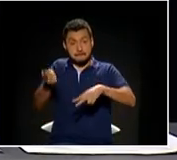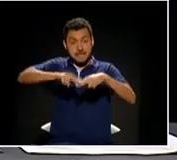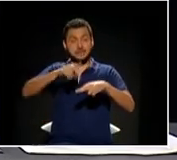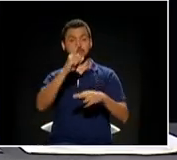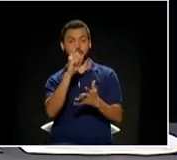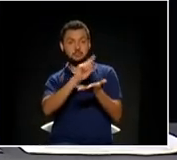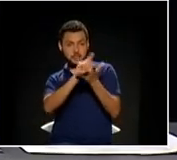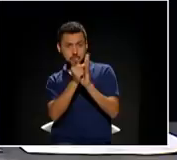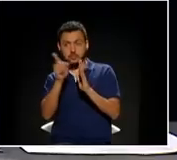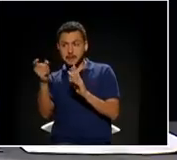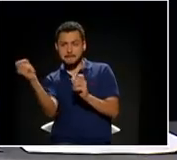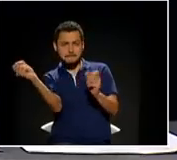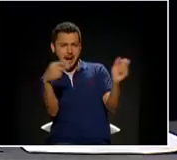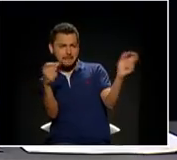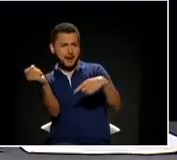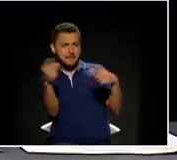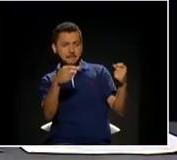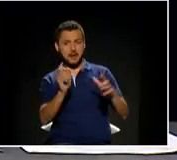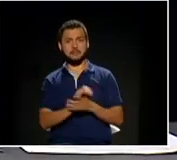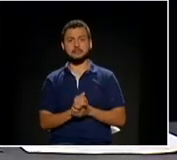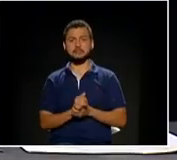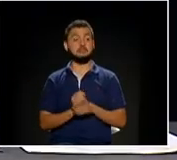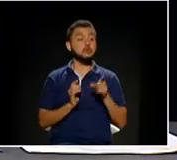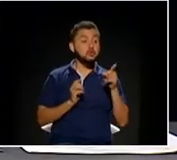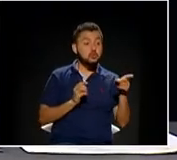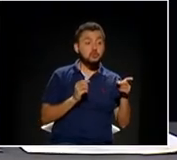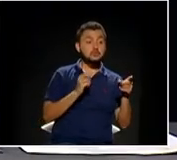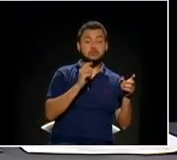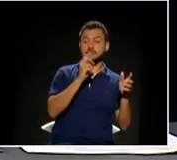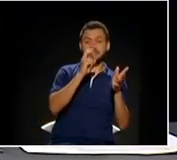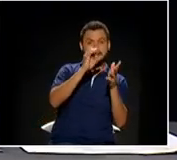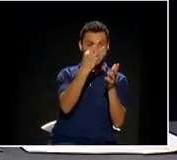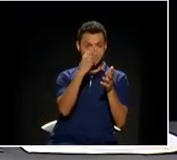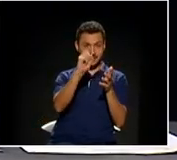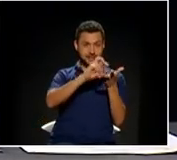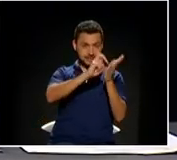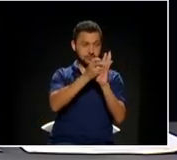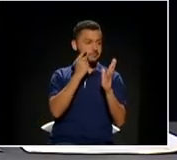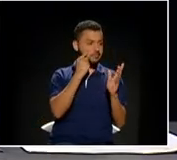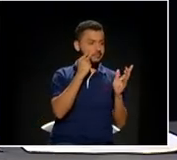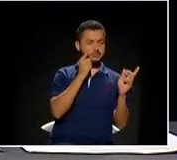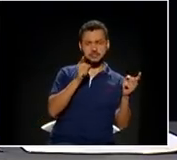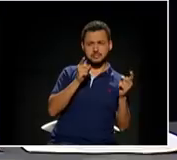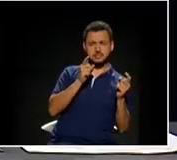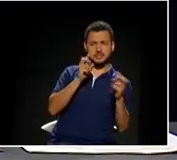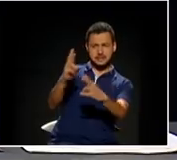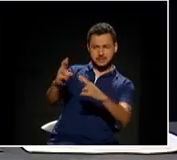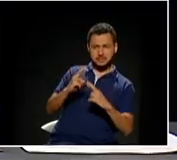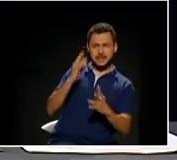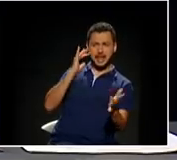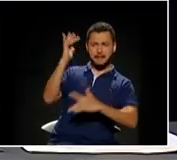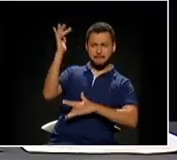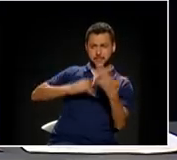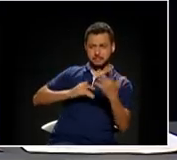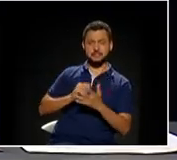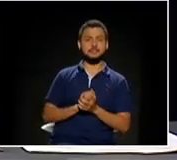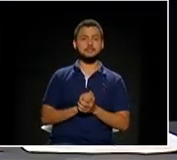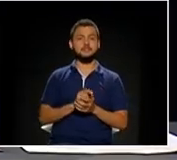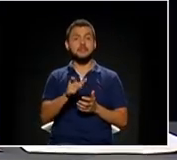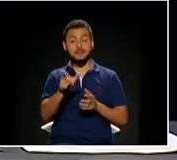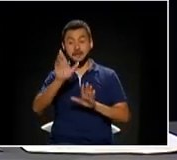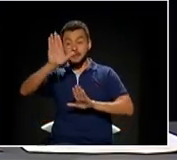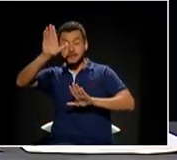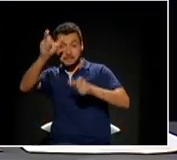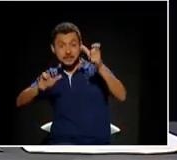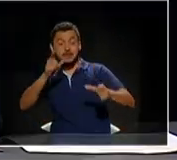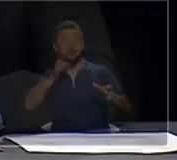se repite la dinámica con cada uno de los candidatos la selección de la pregunta se hace por sorteo los candidatos seleccionarán de la imagen que aparece en pantalla